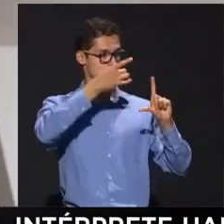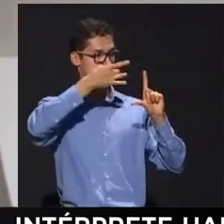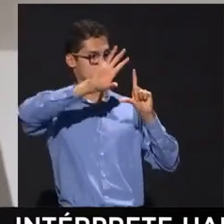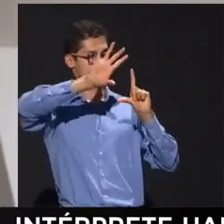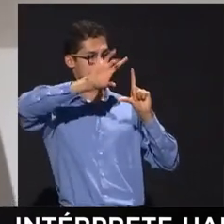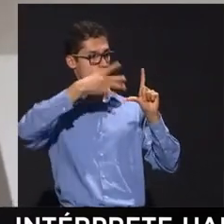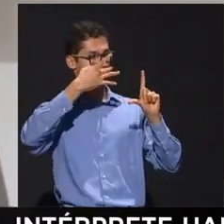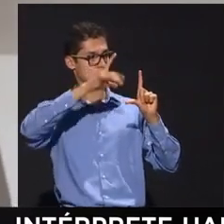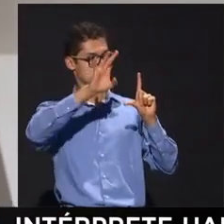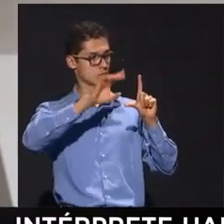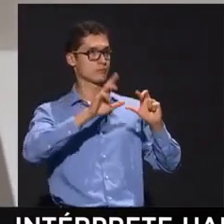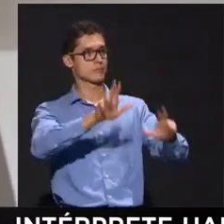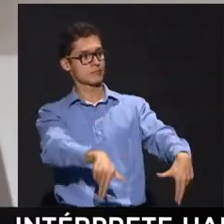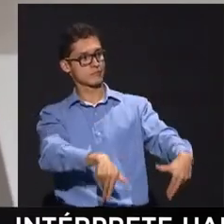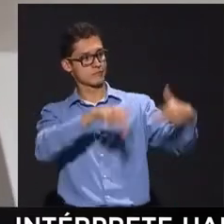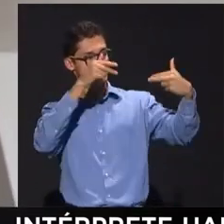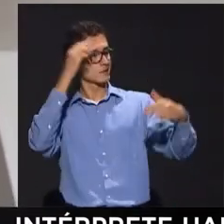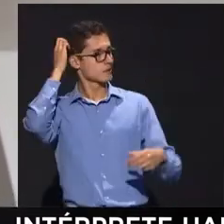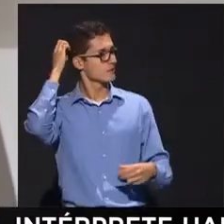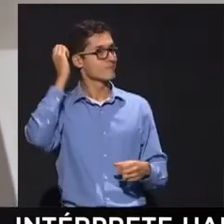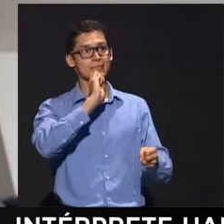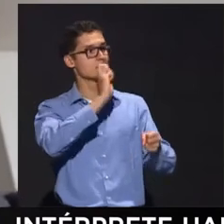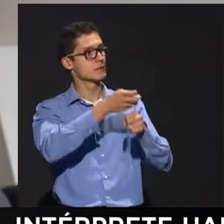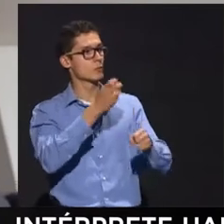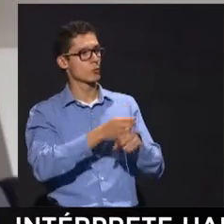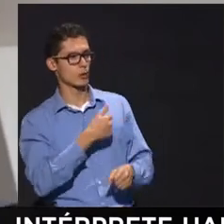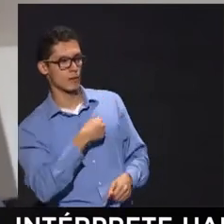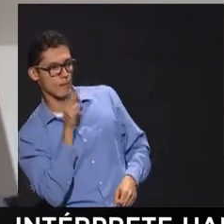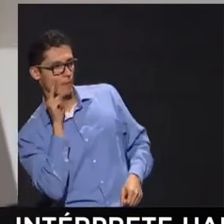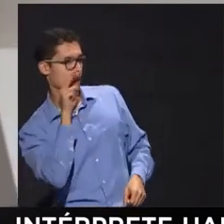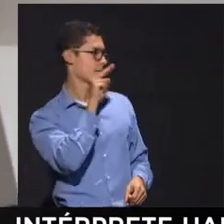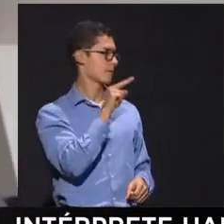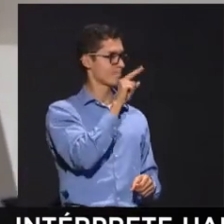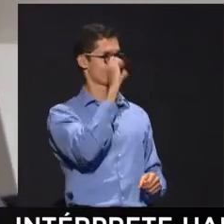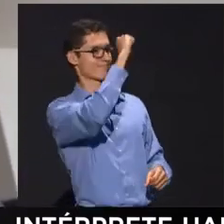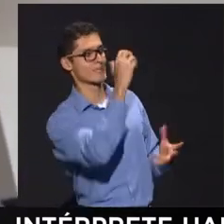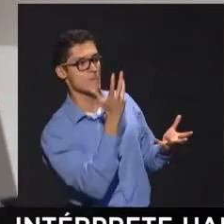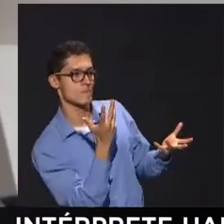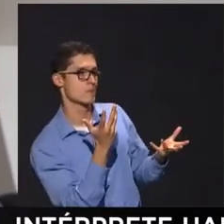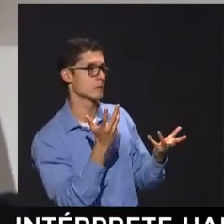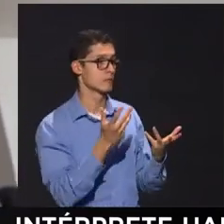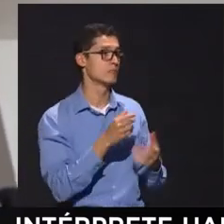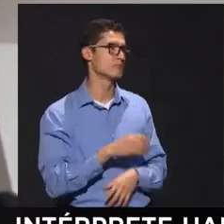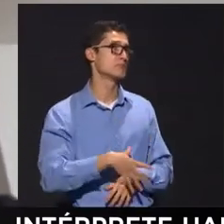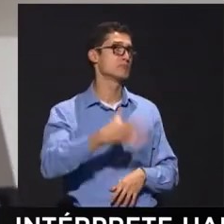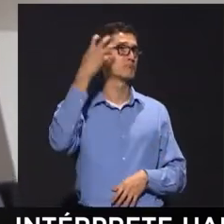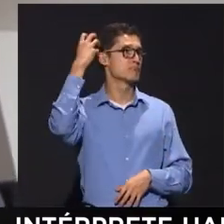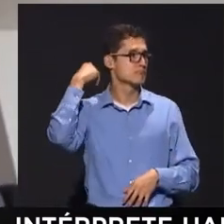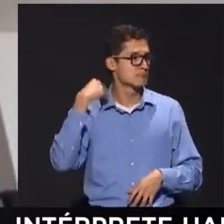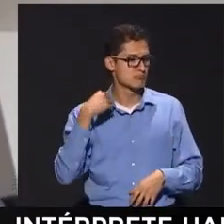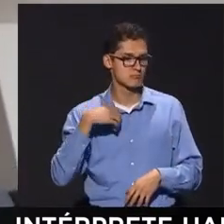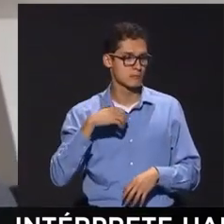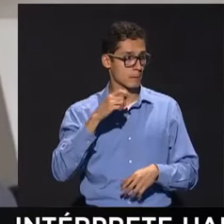para poder descifrar al interlocutor. Y los seres humanos, desde que se pararon en dos piernas,